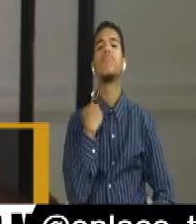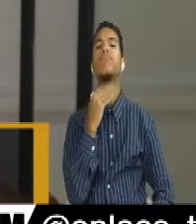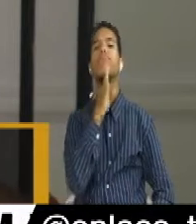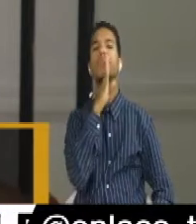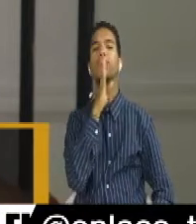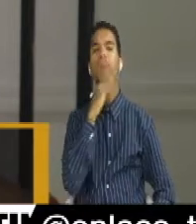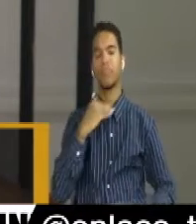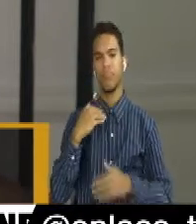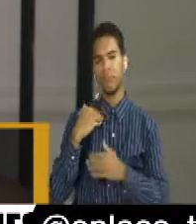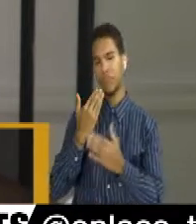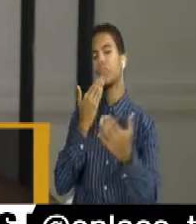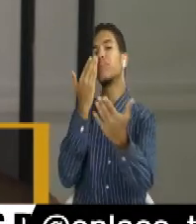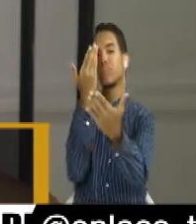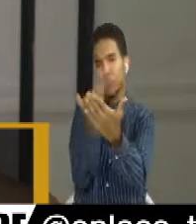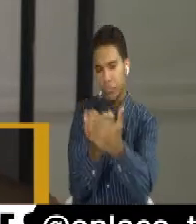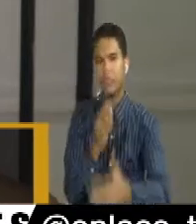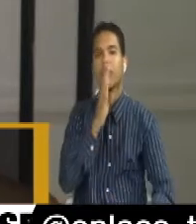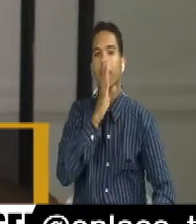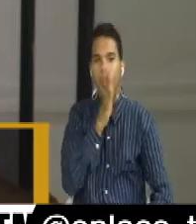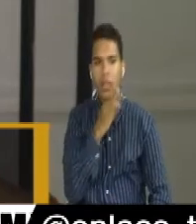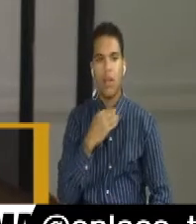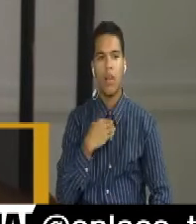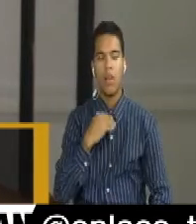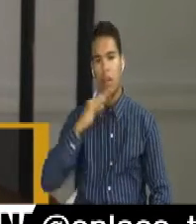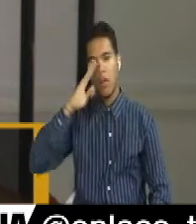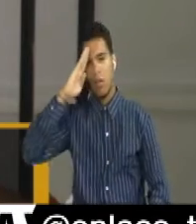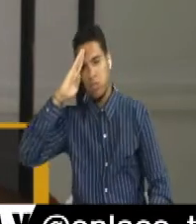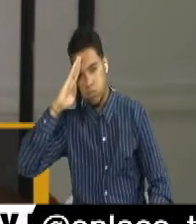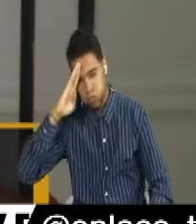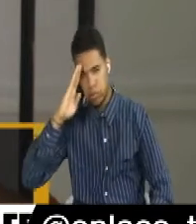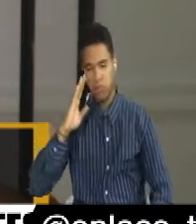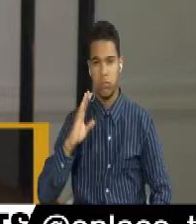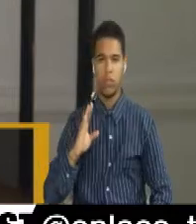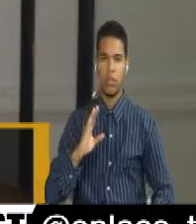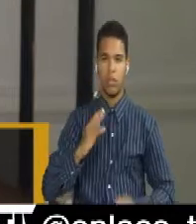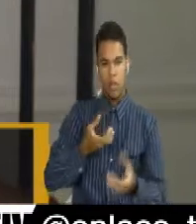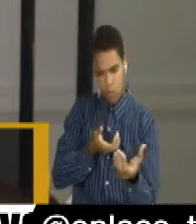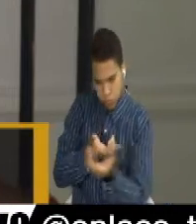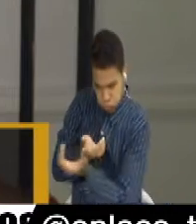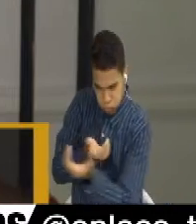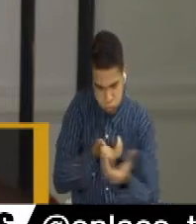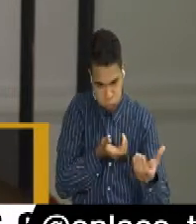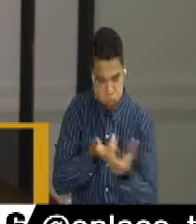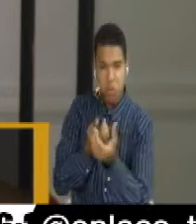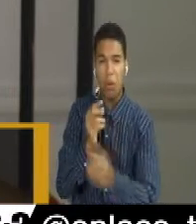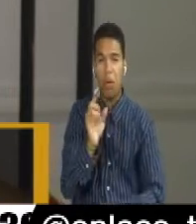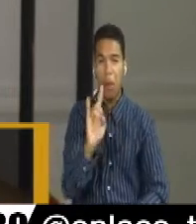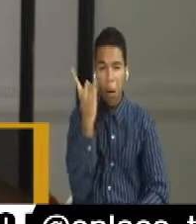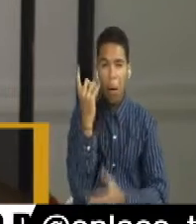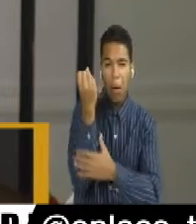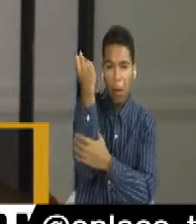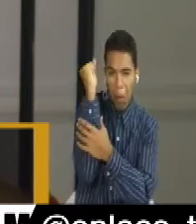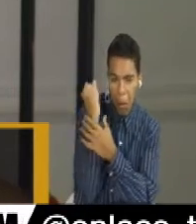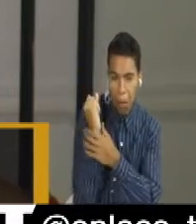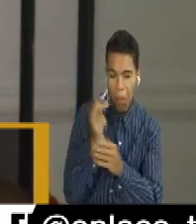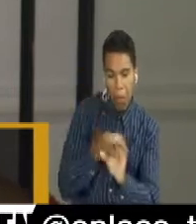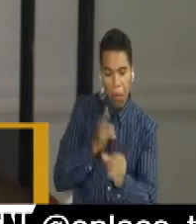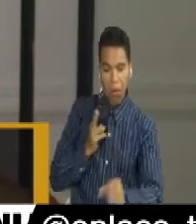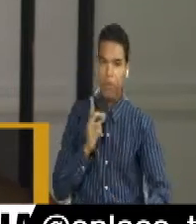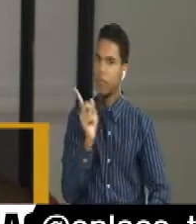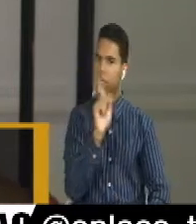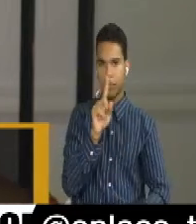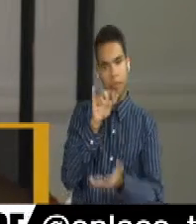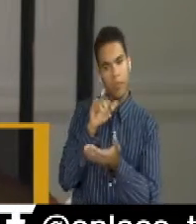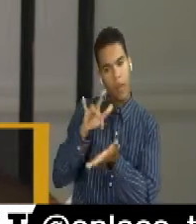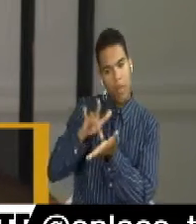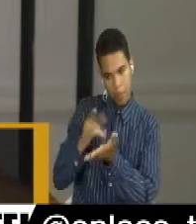las gracias a todos los señores oficiales, suboficiales y bomberos que nunca desfallecieron en prestar los servicios a la comunidad. Gracias, muchachos, y